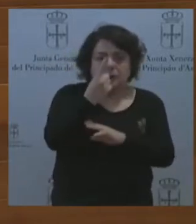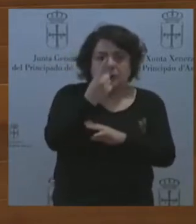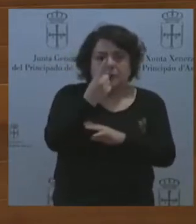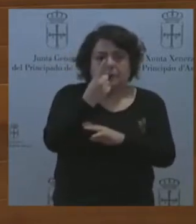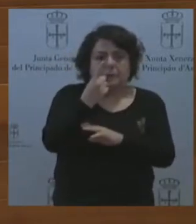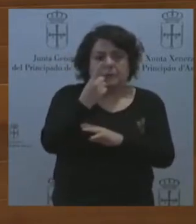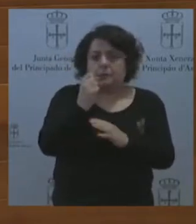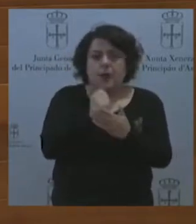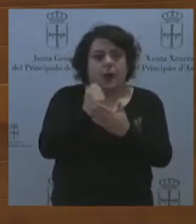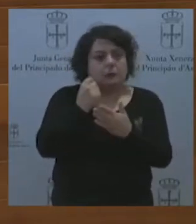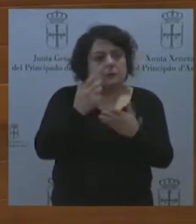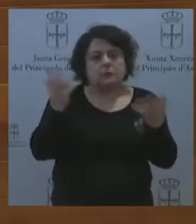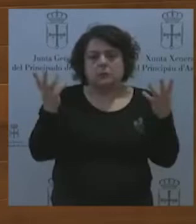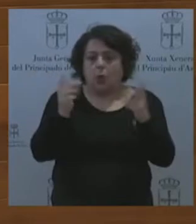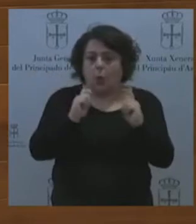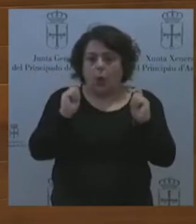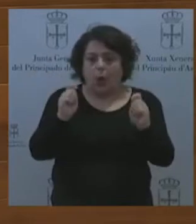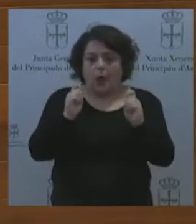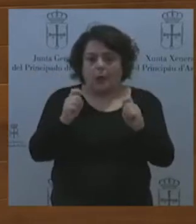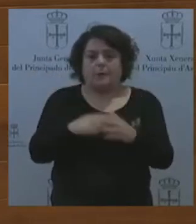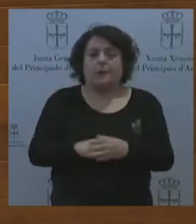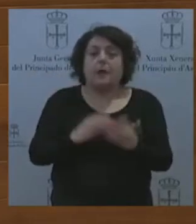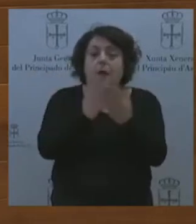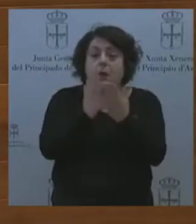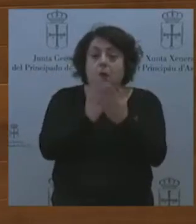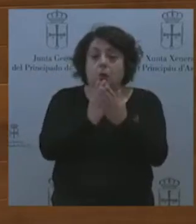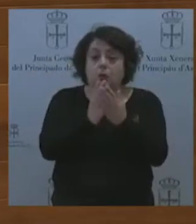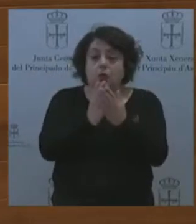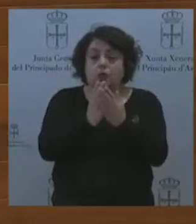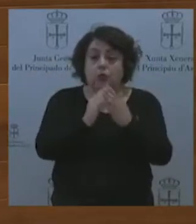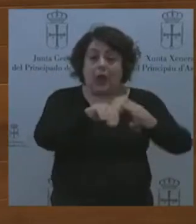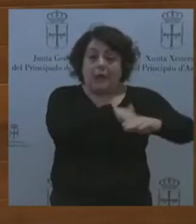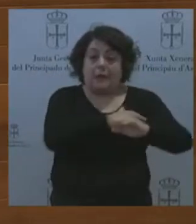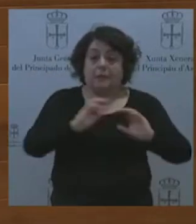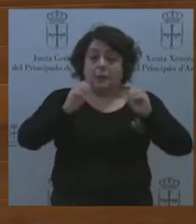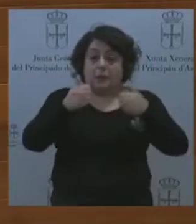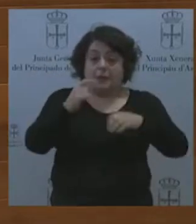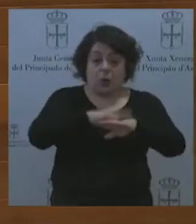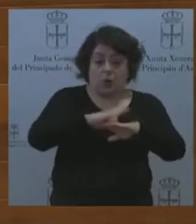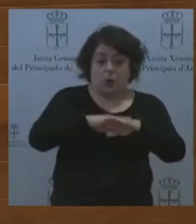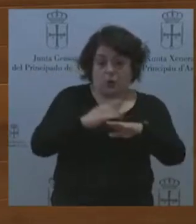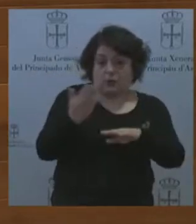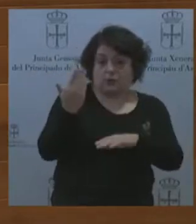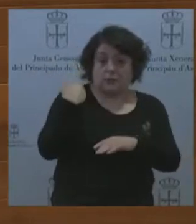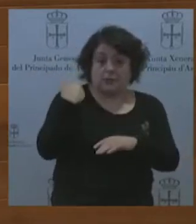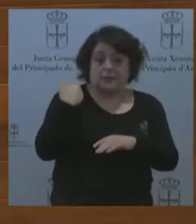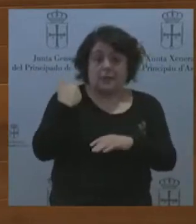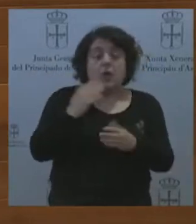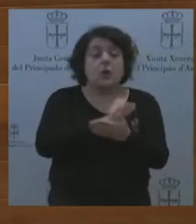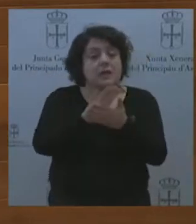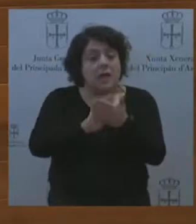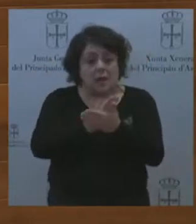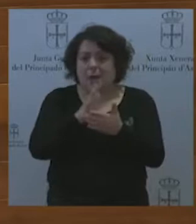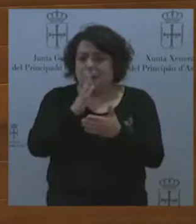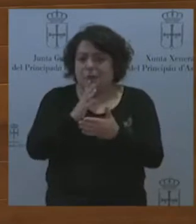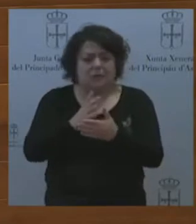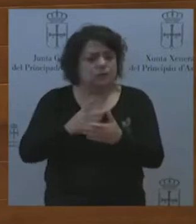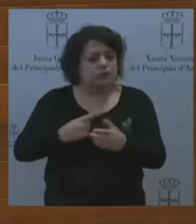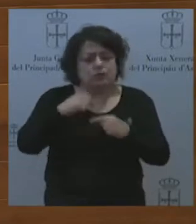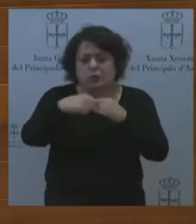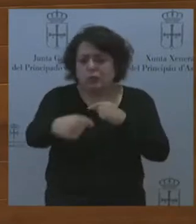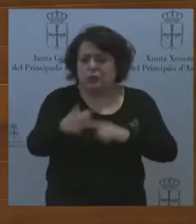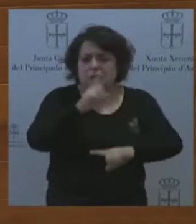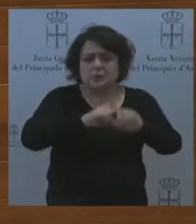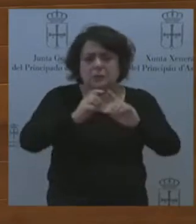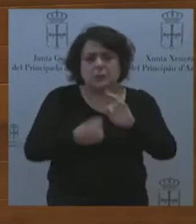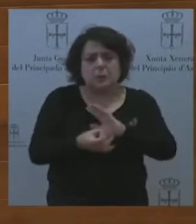el lunes y, aunque se habla mucho del asunto porque siguen ocurriendo desgracias a diario, no tenemos nada sobre un protocolo corregido que